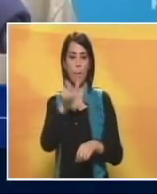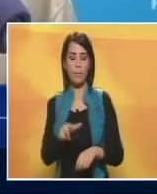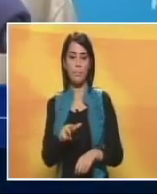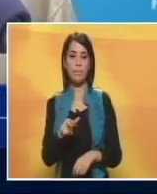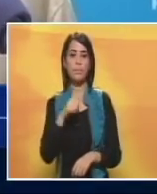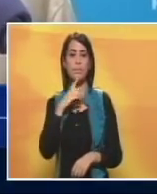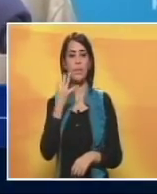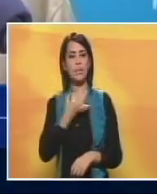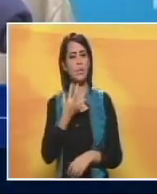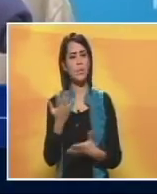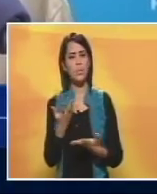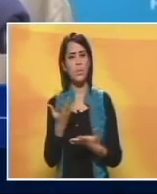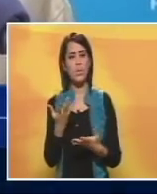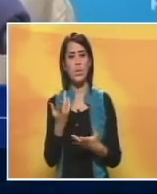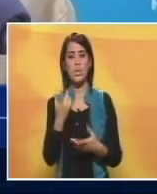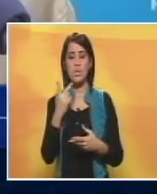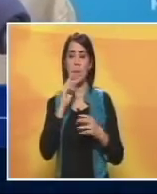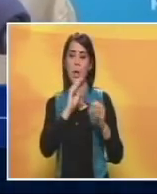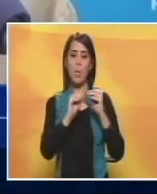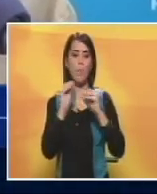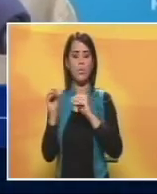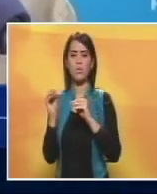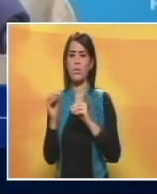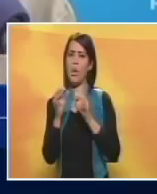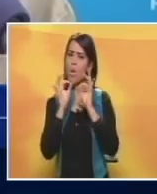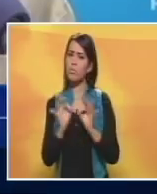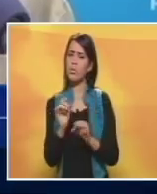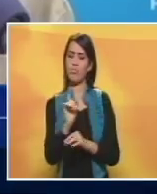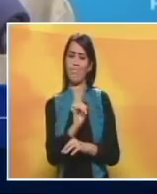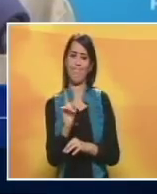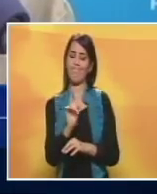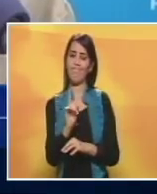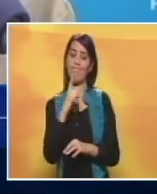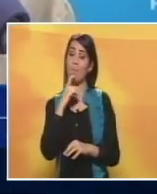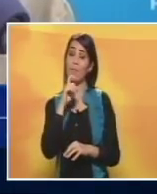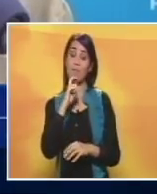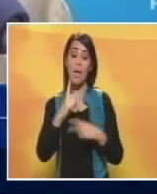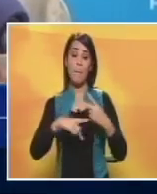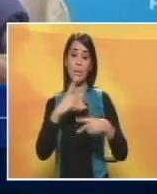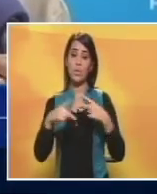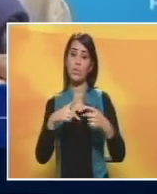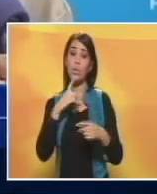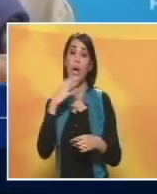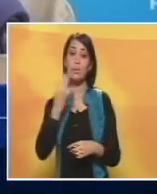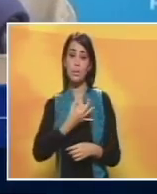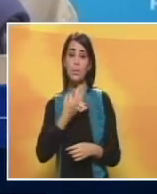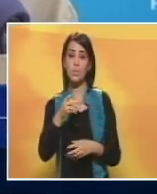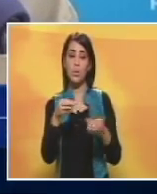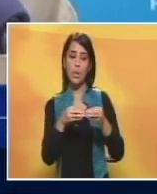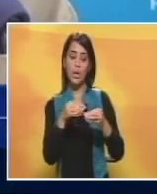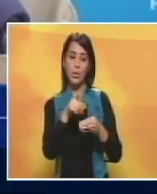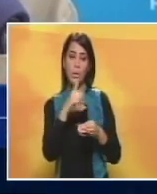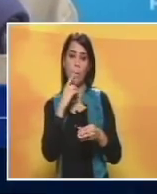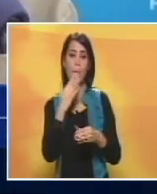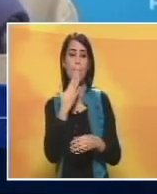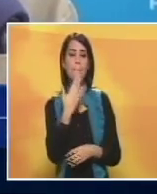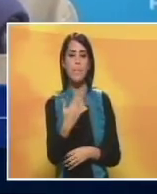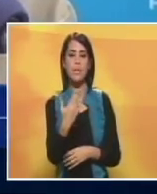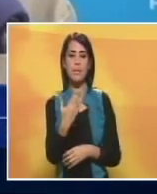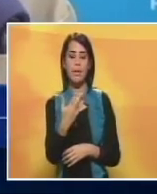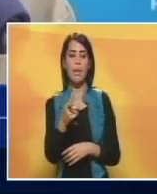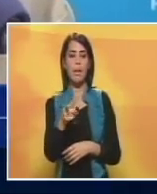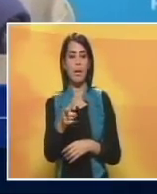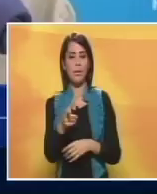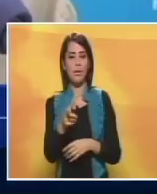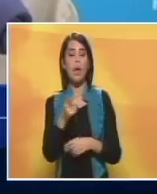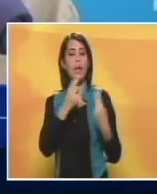destacó la informalidad de la convocatoria, lo cual a su juicio dificulta el proceso. Aseguró que su coalición exige al ente